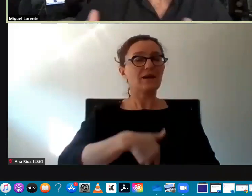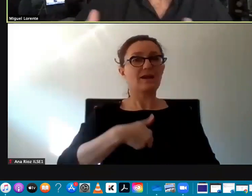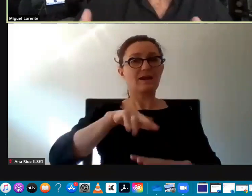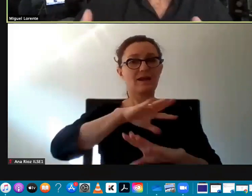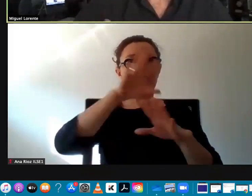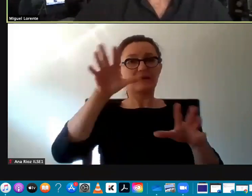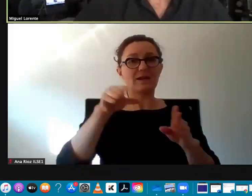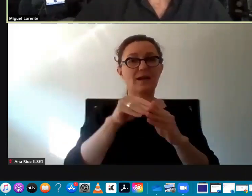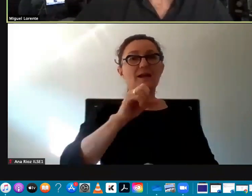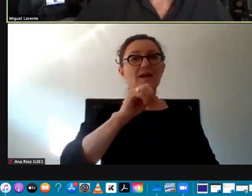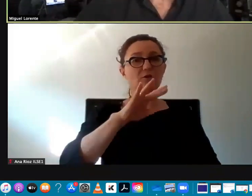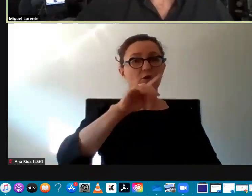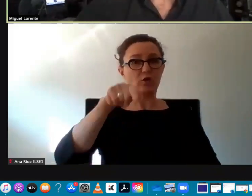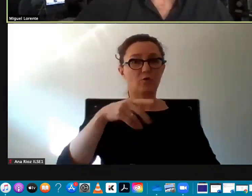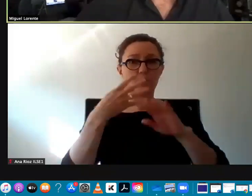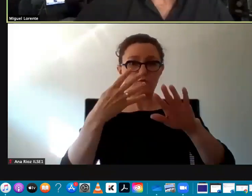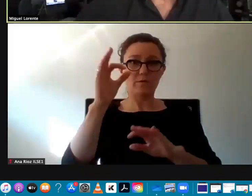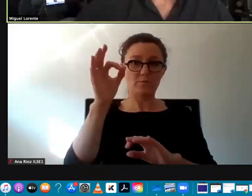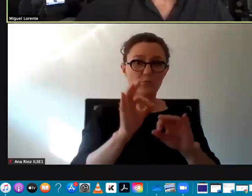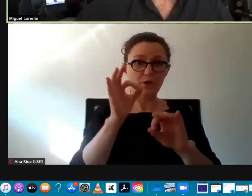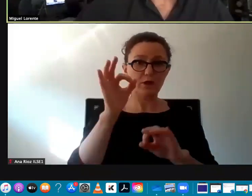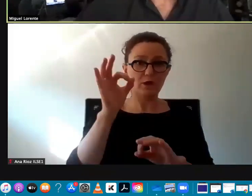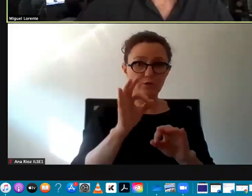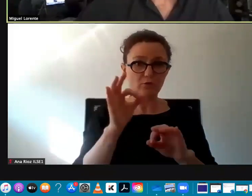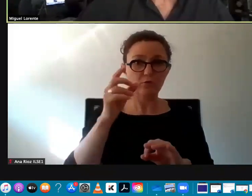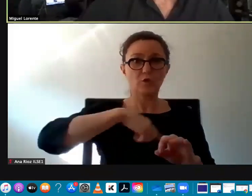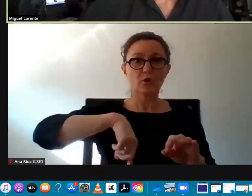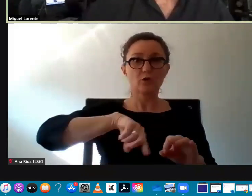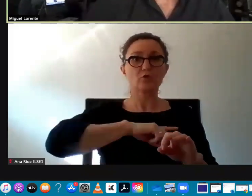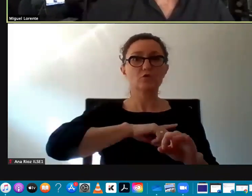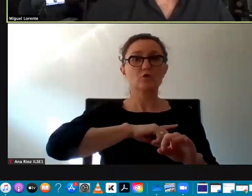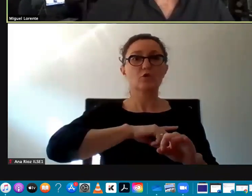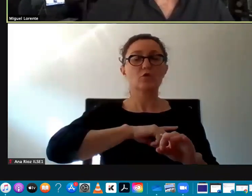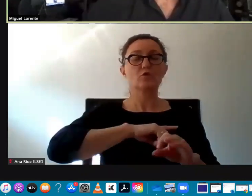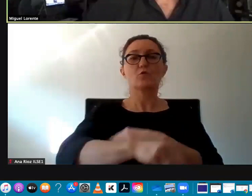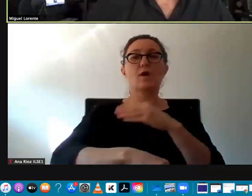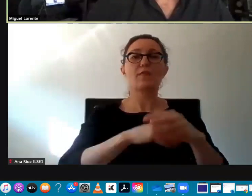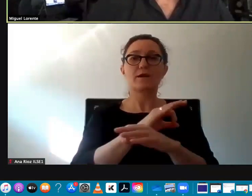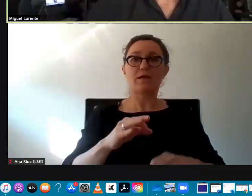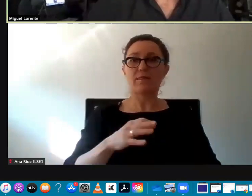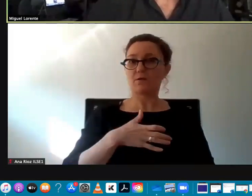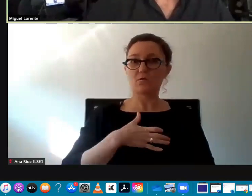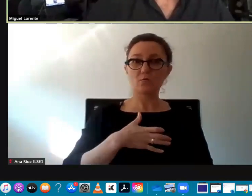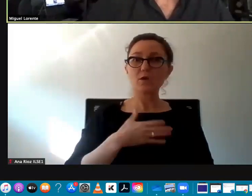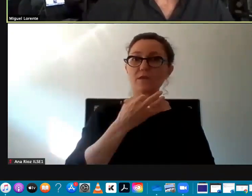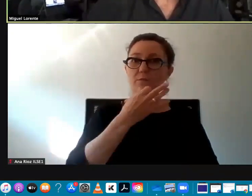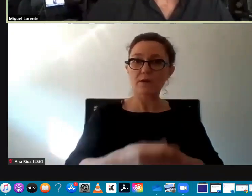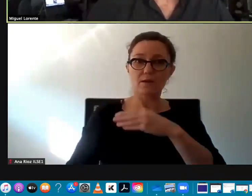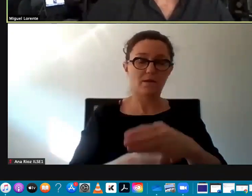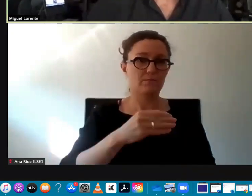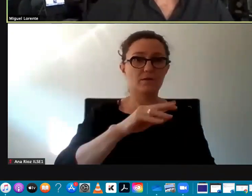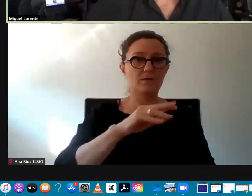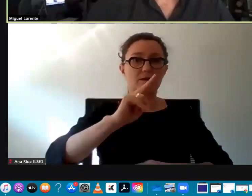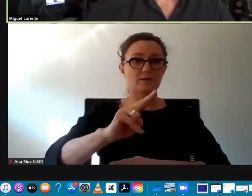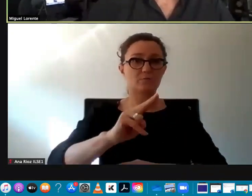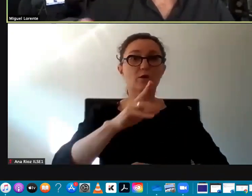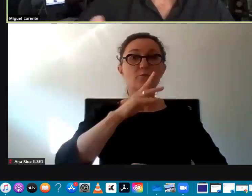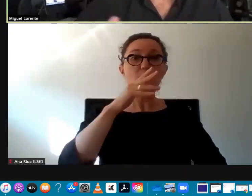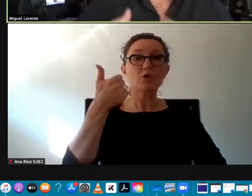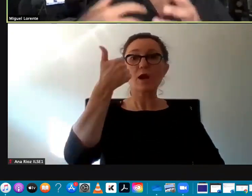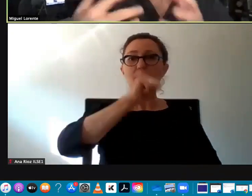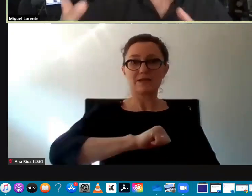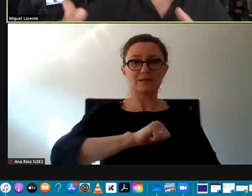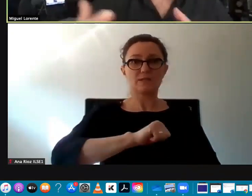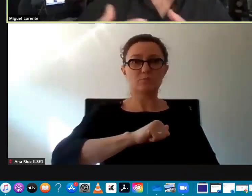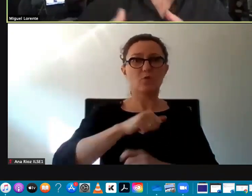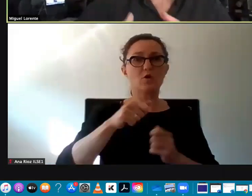No podemos permanecer pasivos ante esta realidad y tenemos que actuar porque el machismo está actuando.